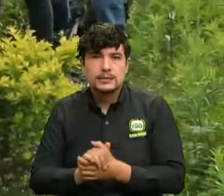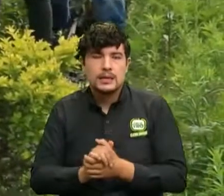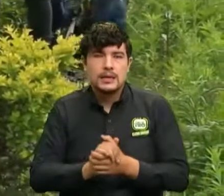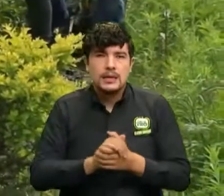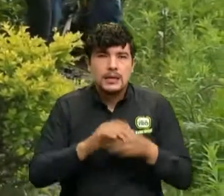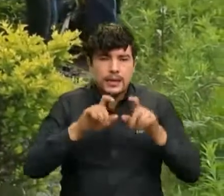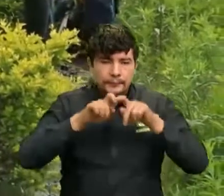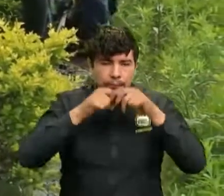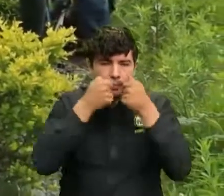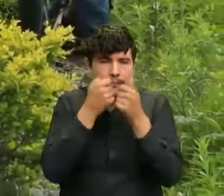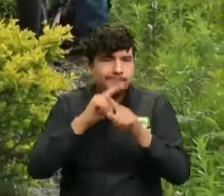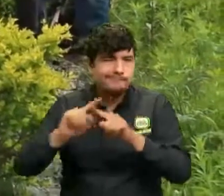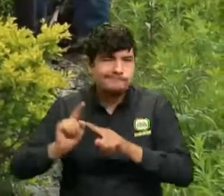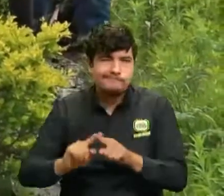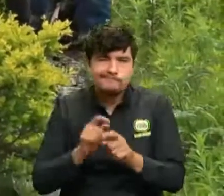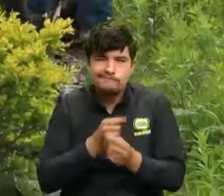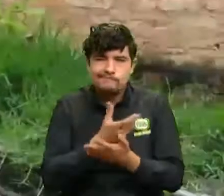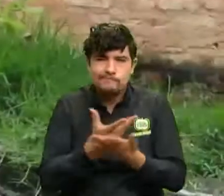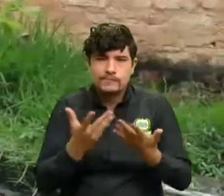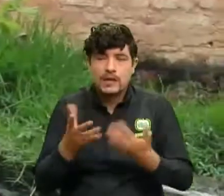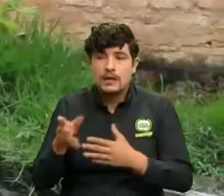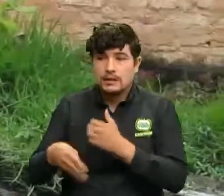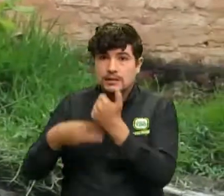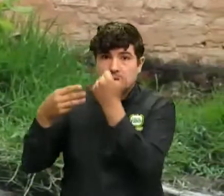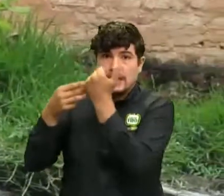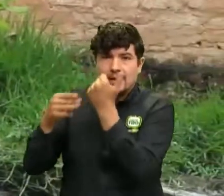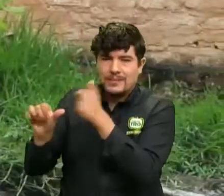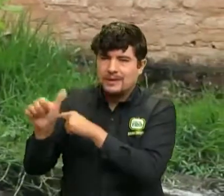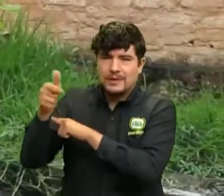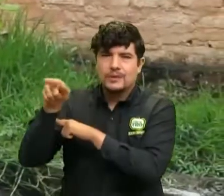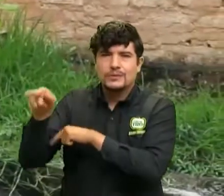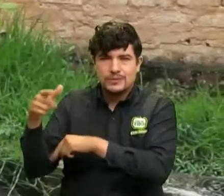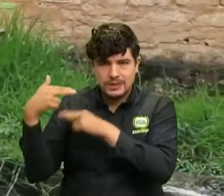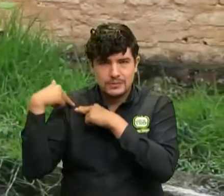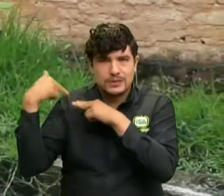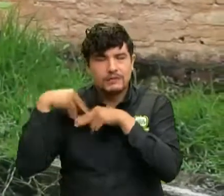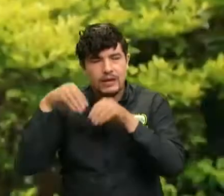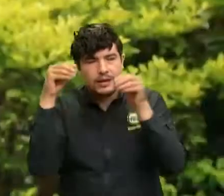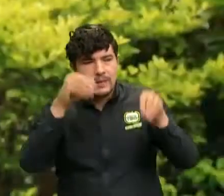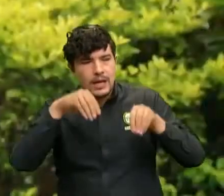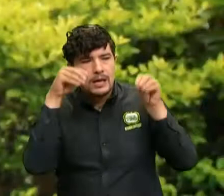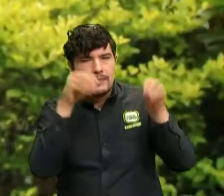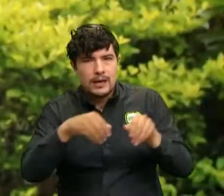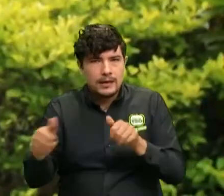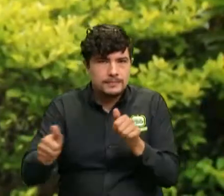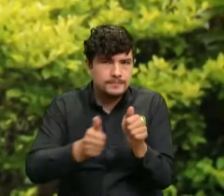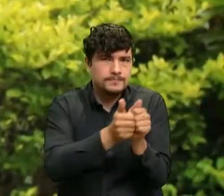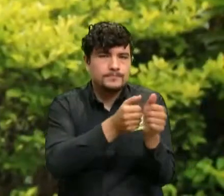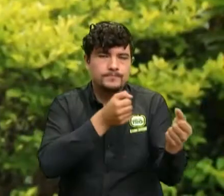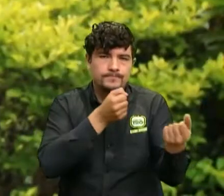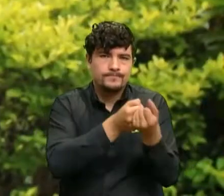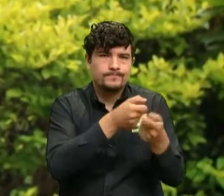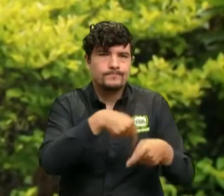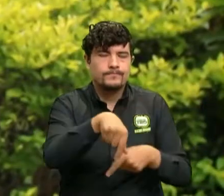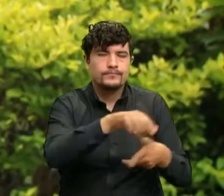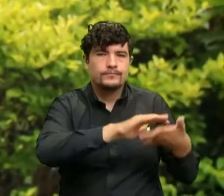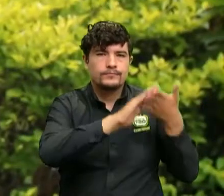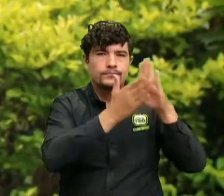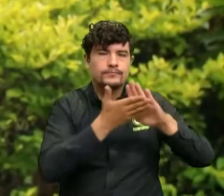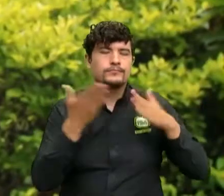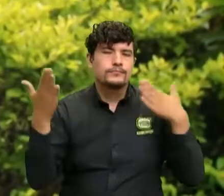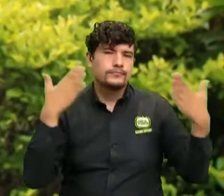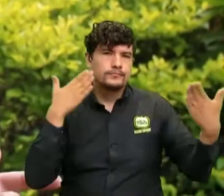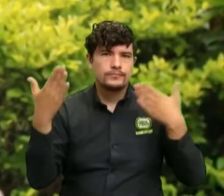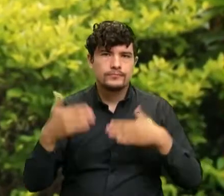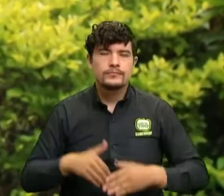El SENA será directamente el encargado inicialmente de la capacitación y acompañamiento. Este proyecto tiene varias